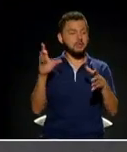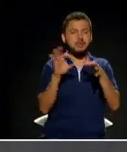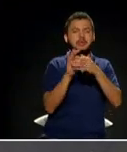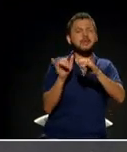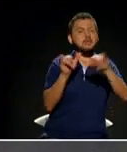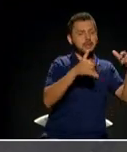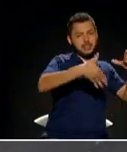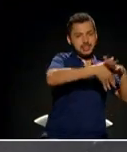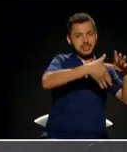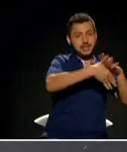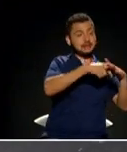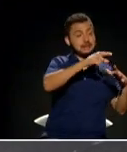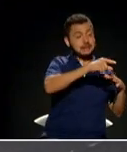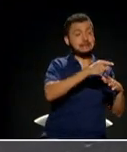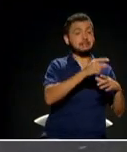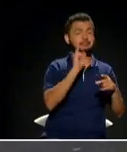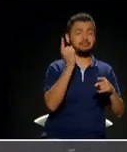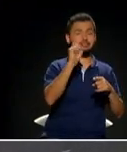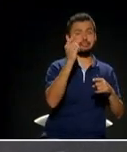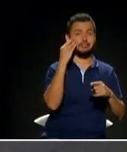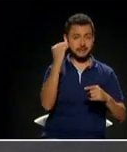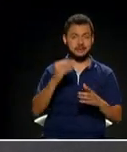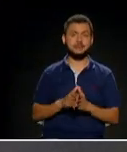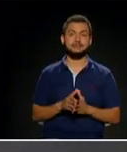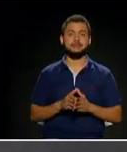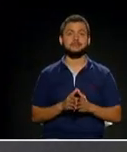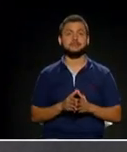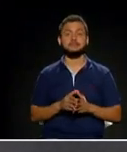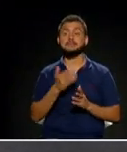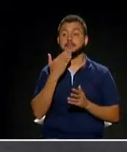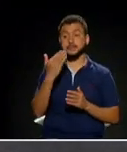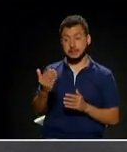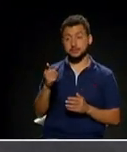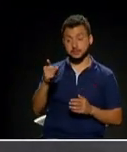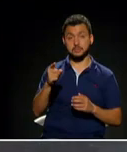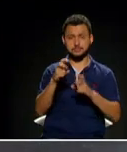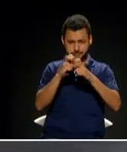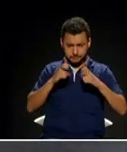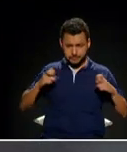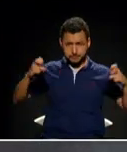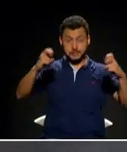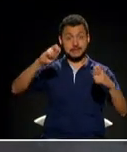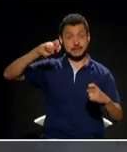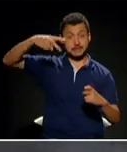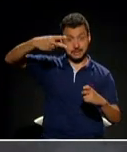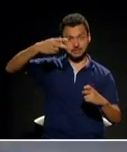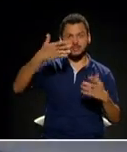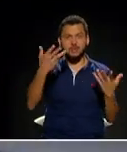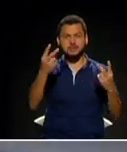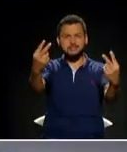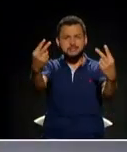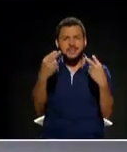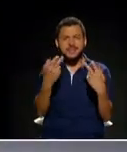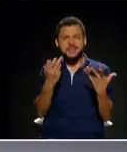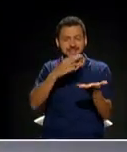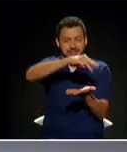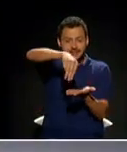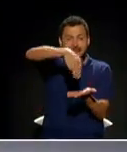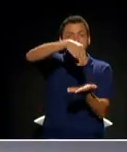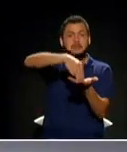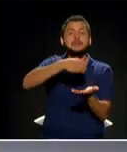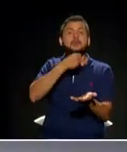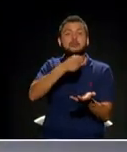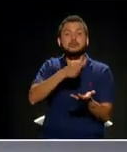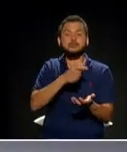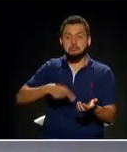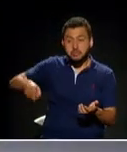derrama del movimiento todos juntos así finalizamos este segundo bloque de este gran debate por nuestro canal telemedellín un aplauso por